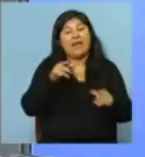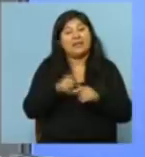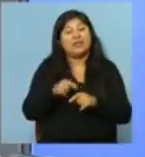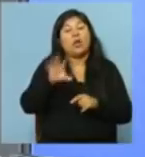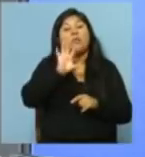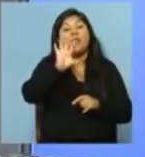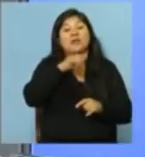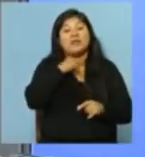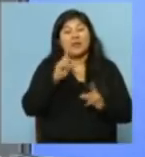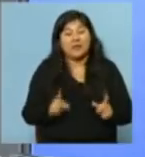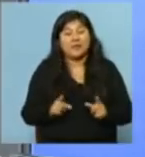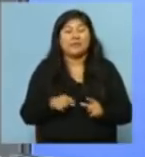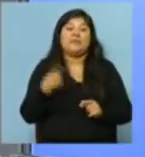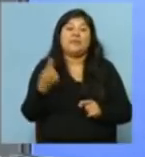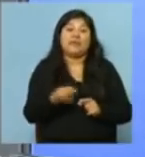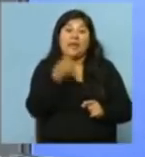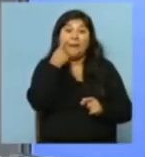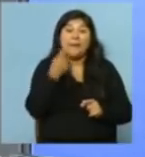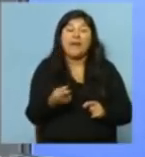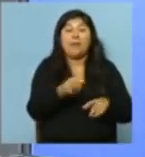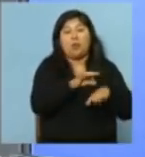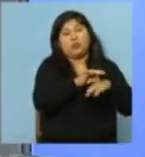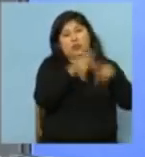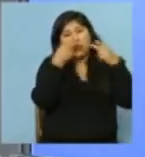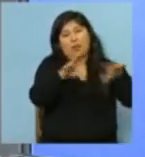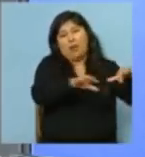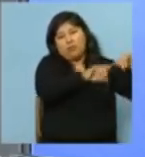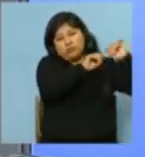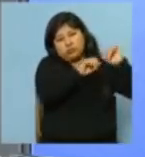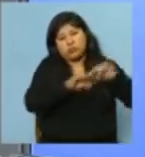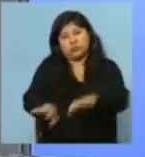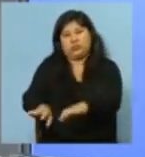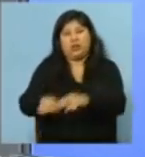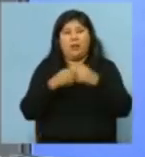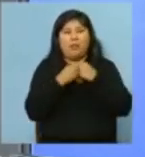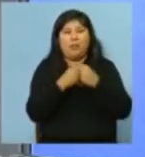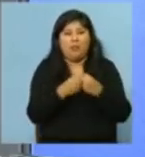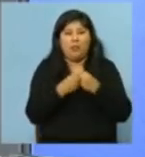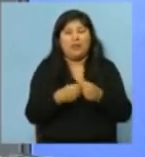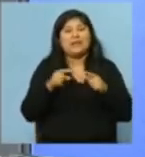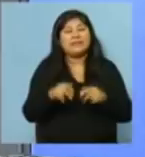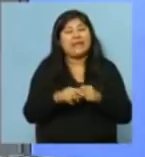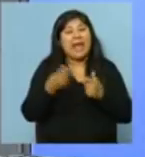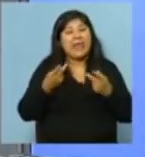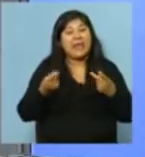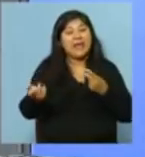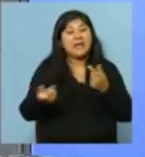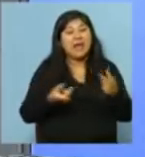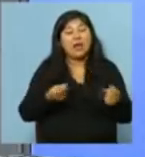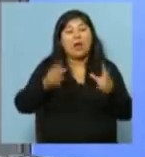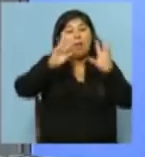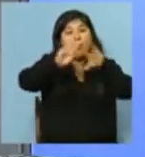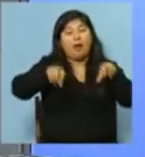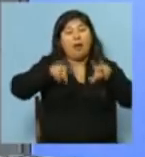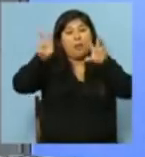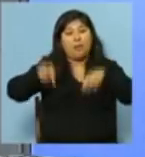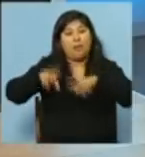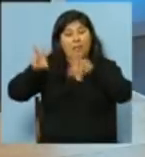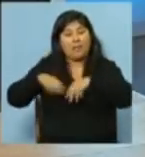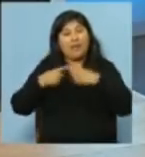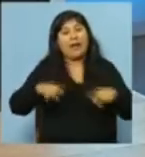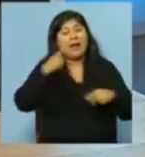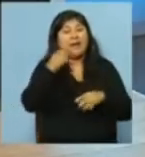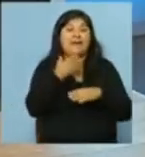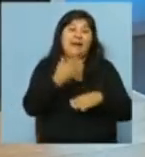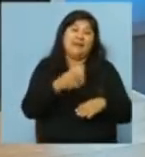el número en el que ha crecido el turismo digamos la el el dinero que se que se movió en estos últimos años gracias al turismo